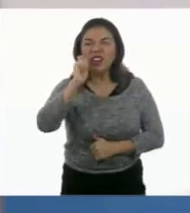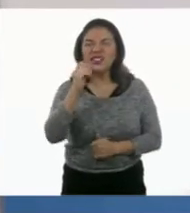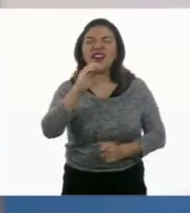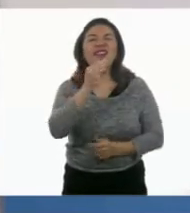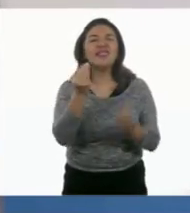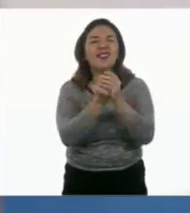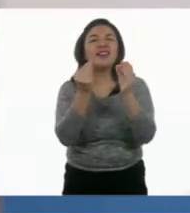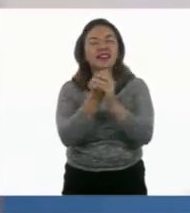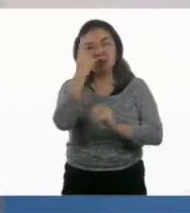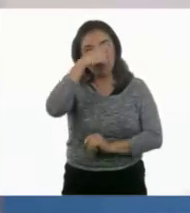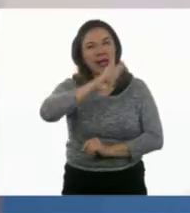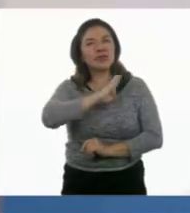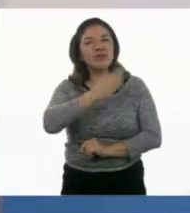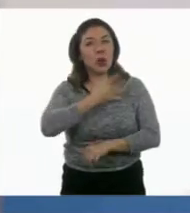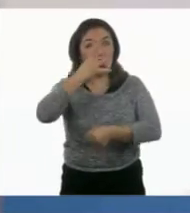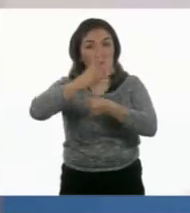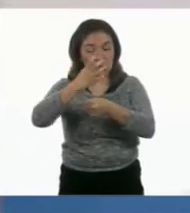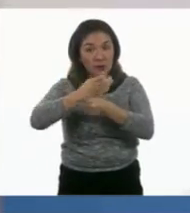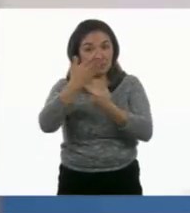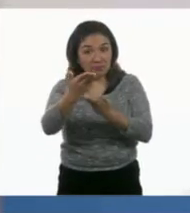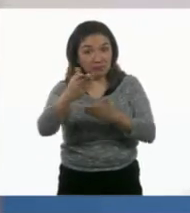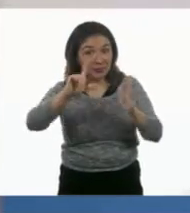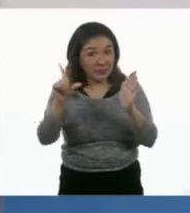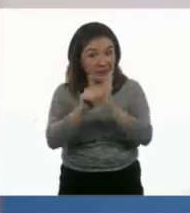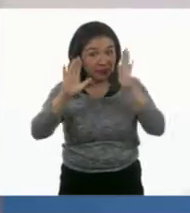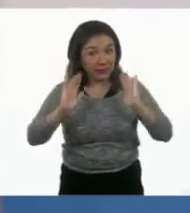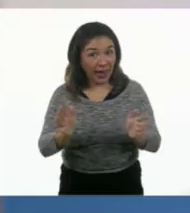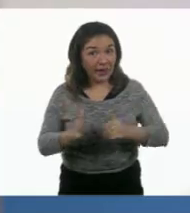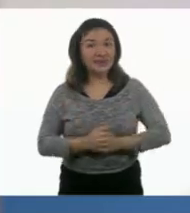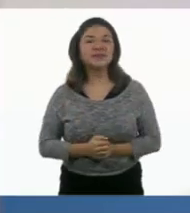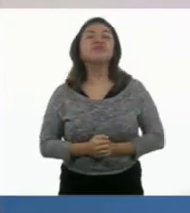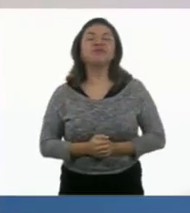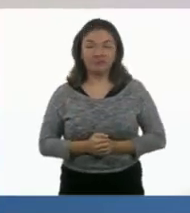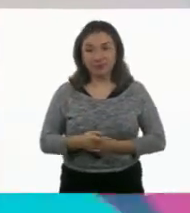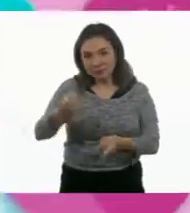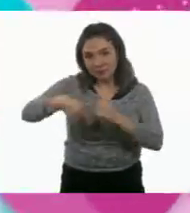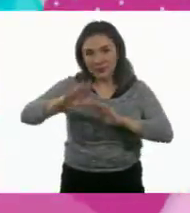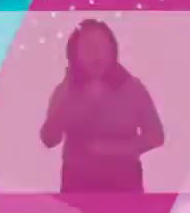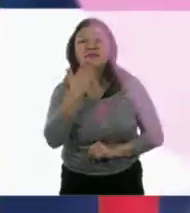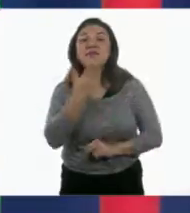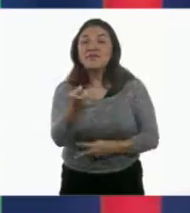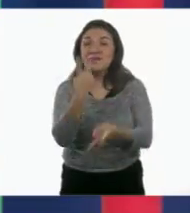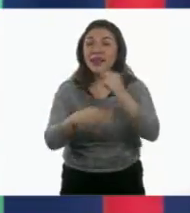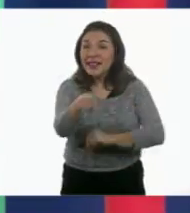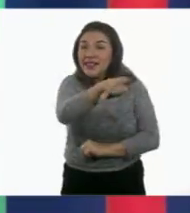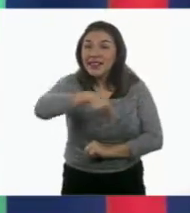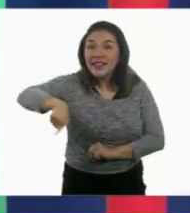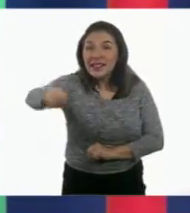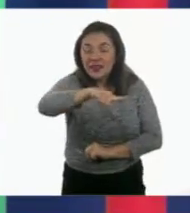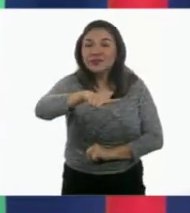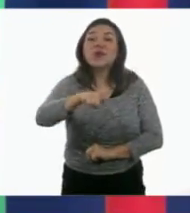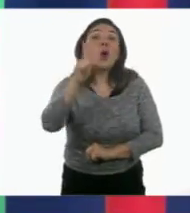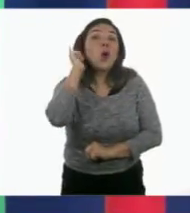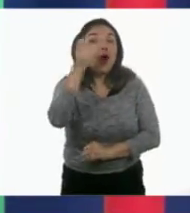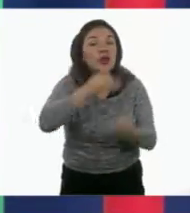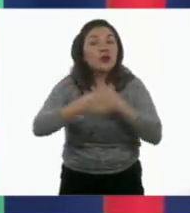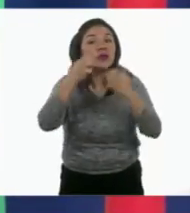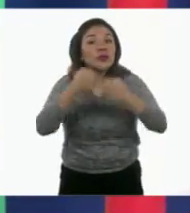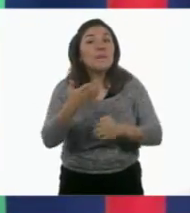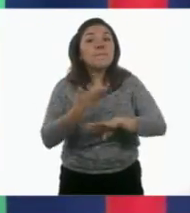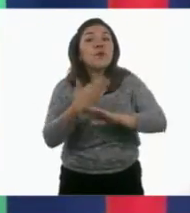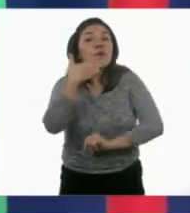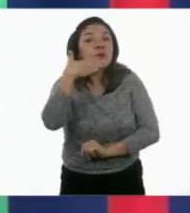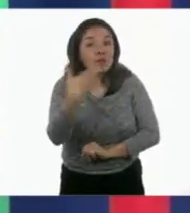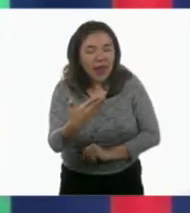lengua materna de 4º grado. ¿Están listos en casita? Maestra, estamos listos. Bienvenido. Espero que se encuentren